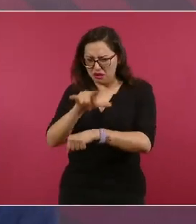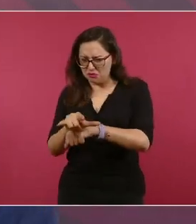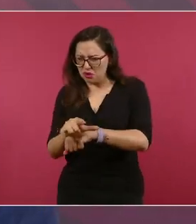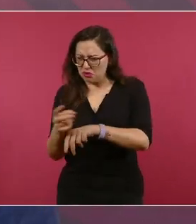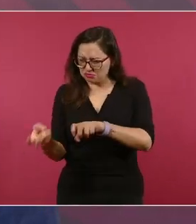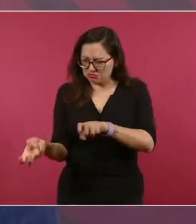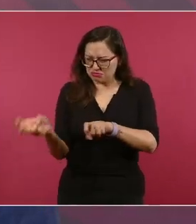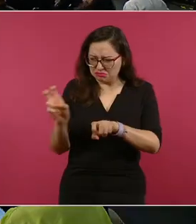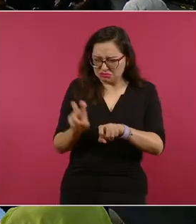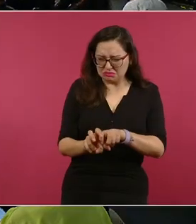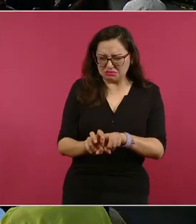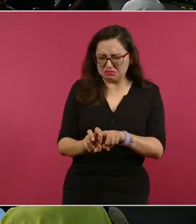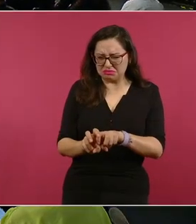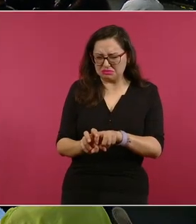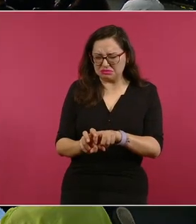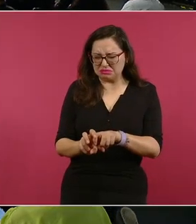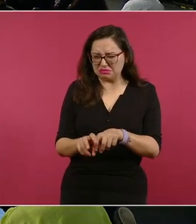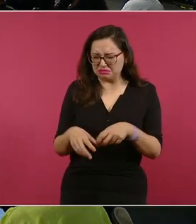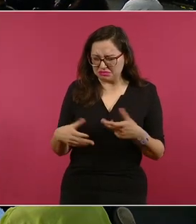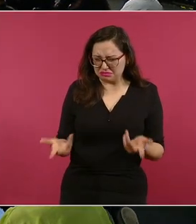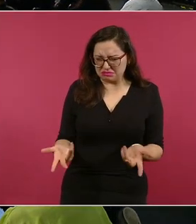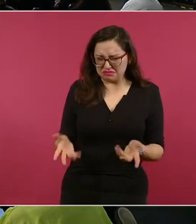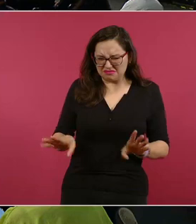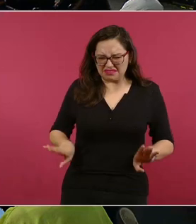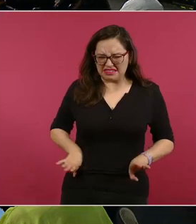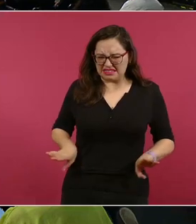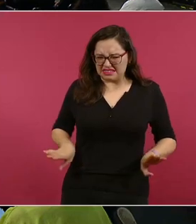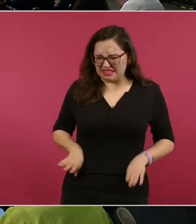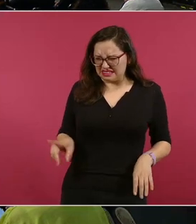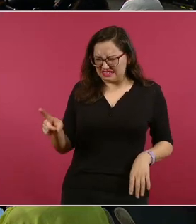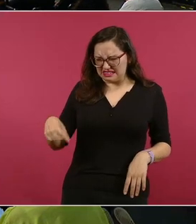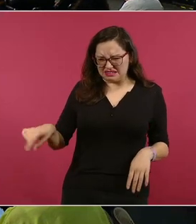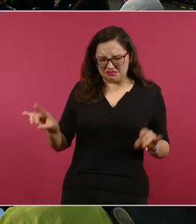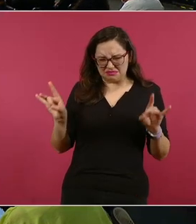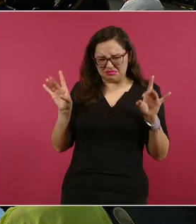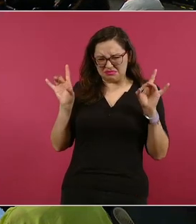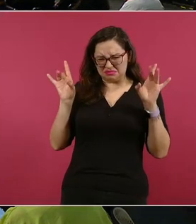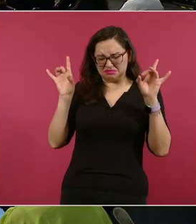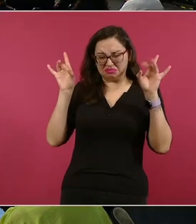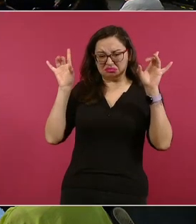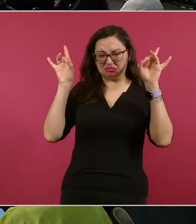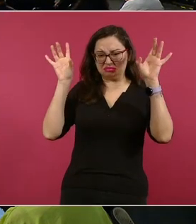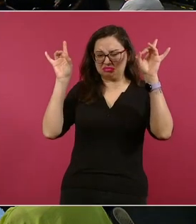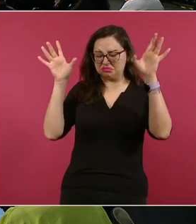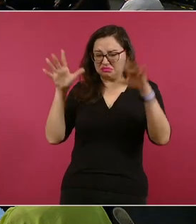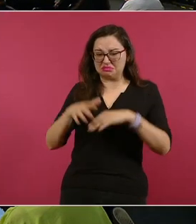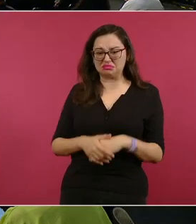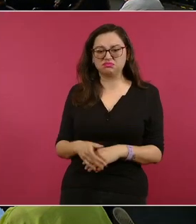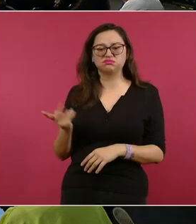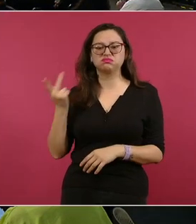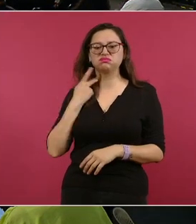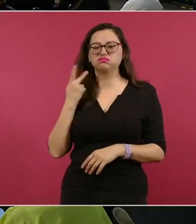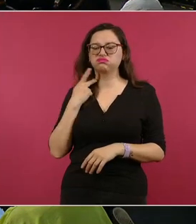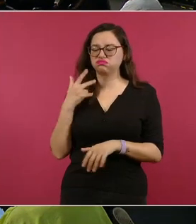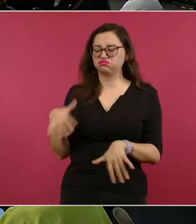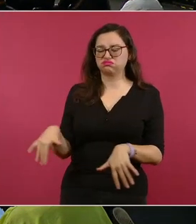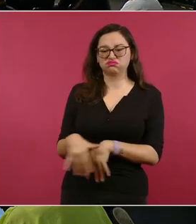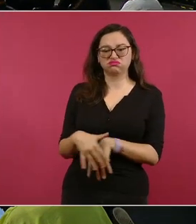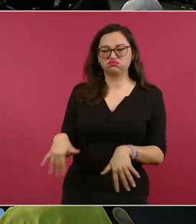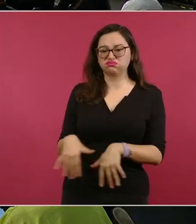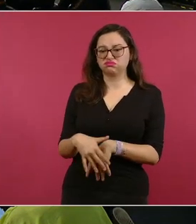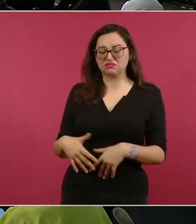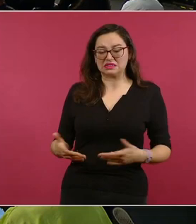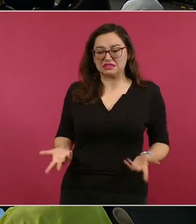permiso, como están en ese plan, con todo respeto, muy politiquero, porque tienen